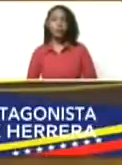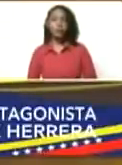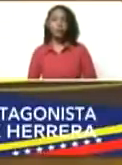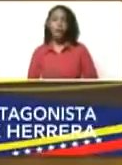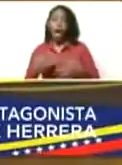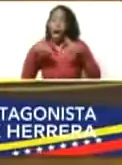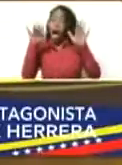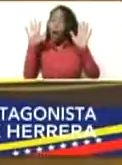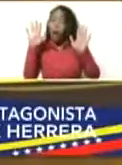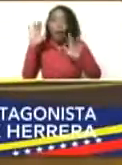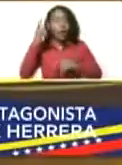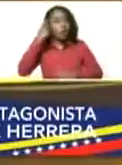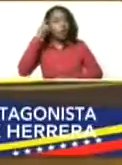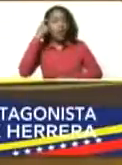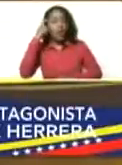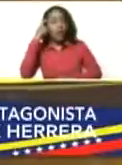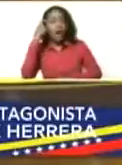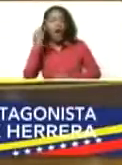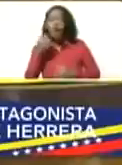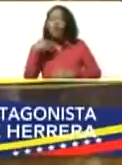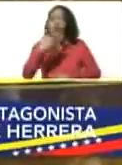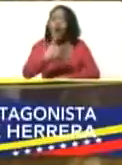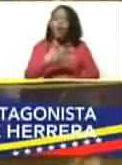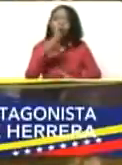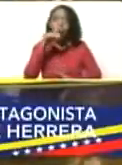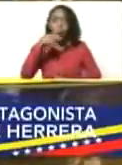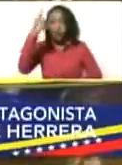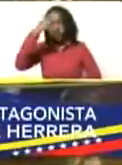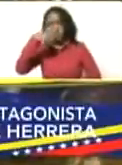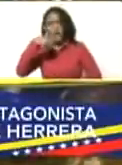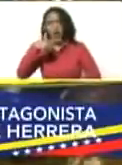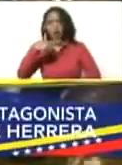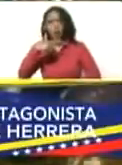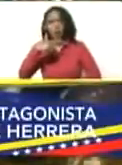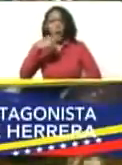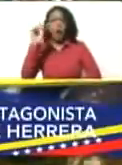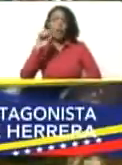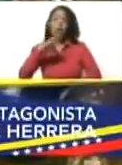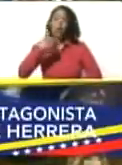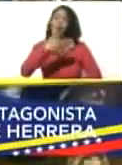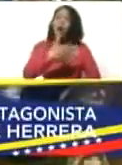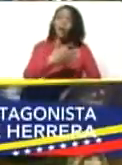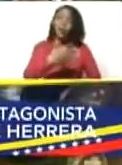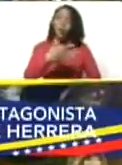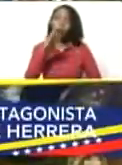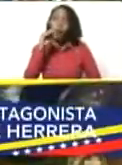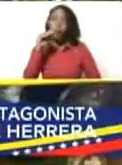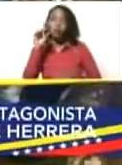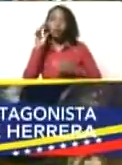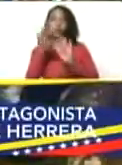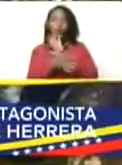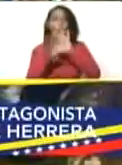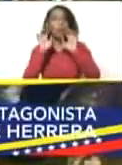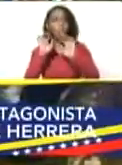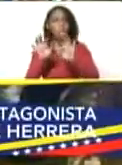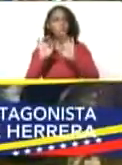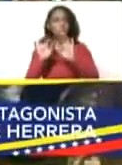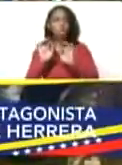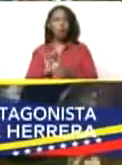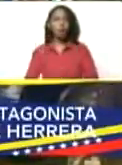aunque uno no sabía cuándo estaba hablando en serio y cuando estaba hablando en broma,